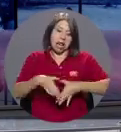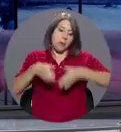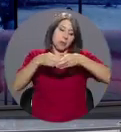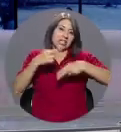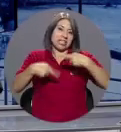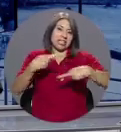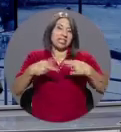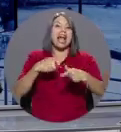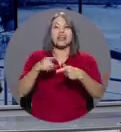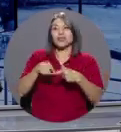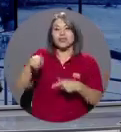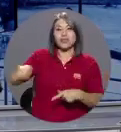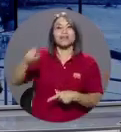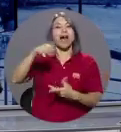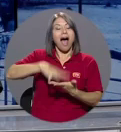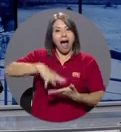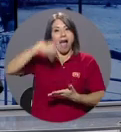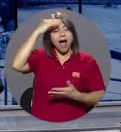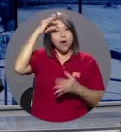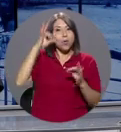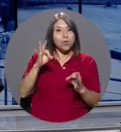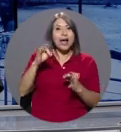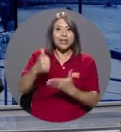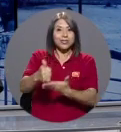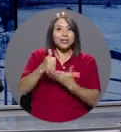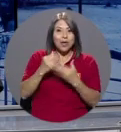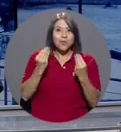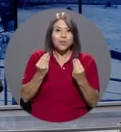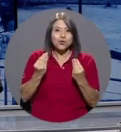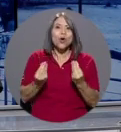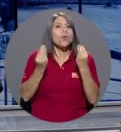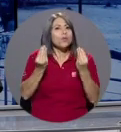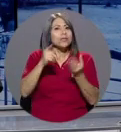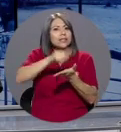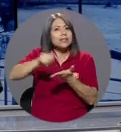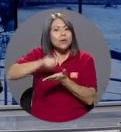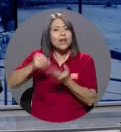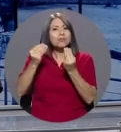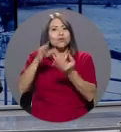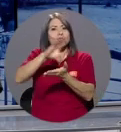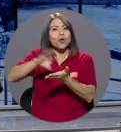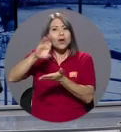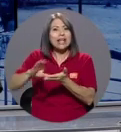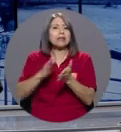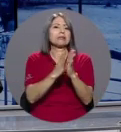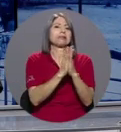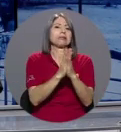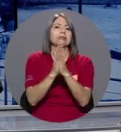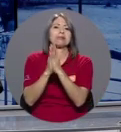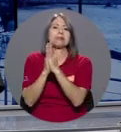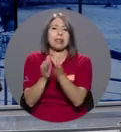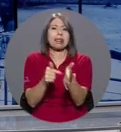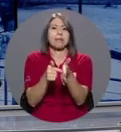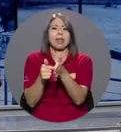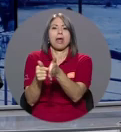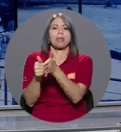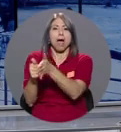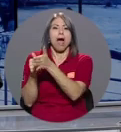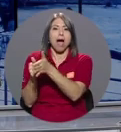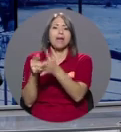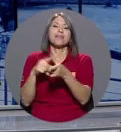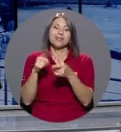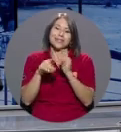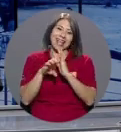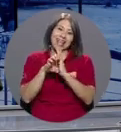concientización y sensibilización a los estudiantes. Y viera que nos ha ayudado mucho porque hay mucha demanda de muchas escuelas y colegios y es